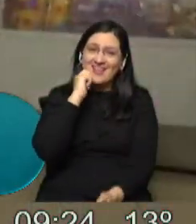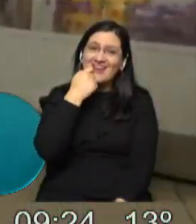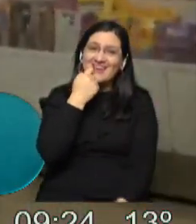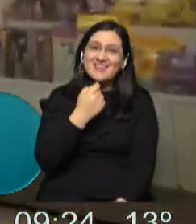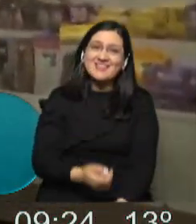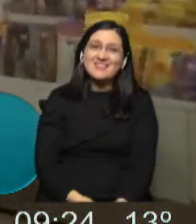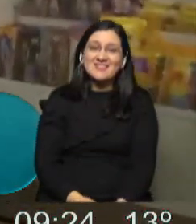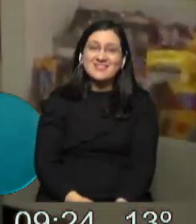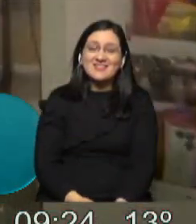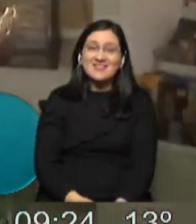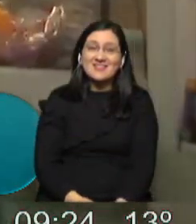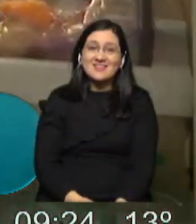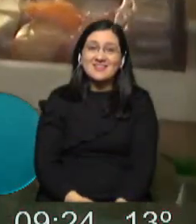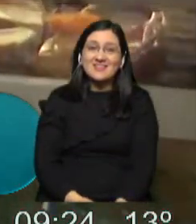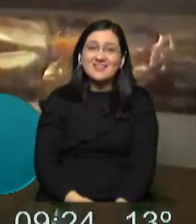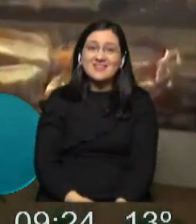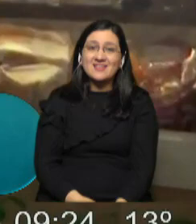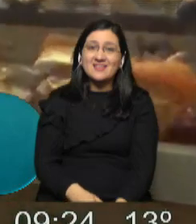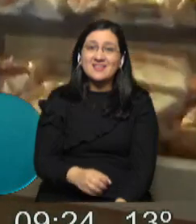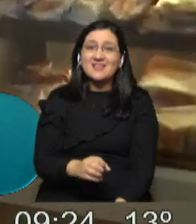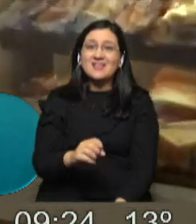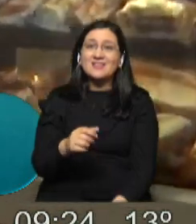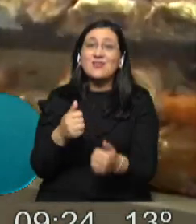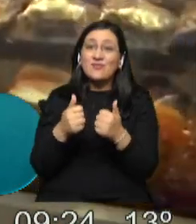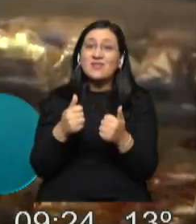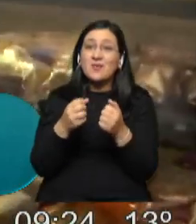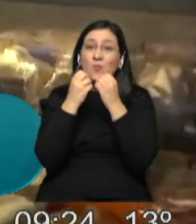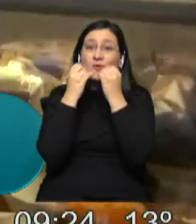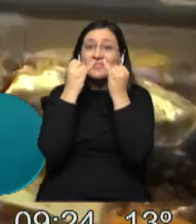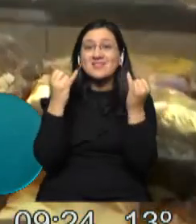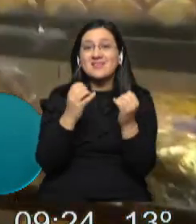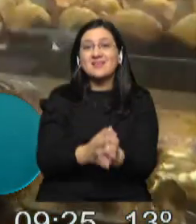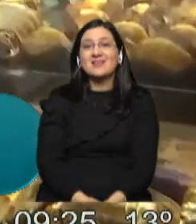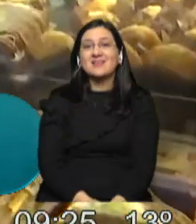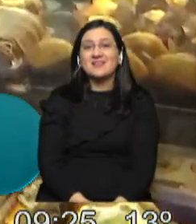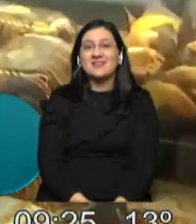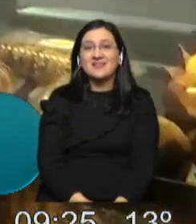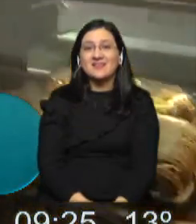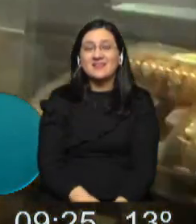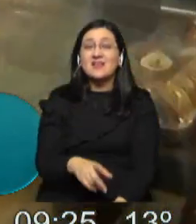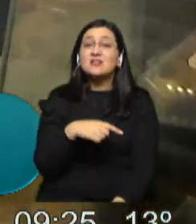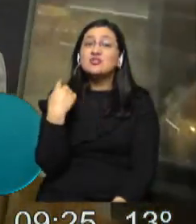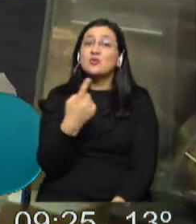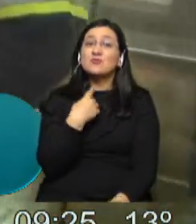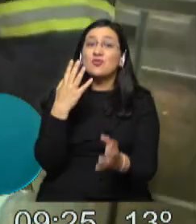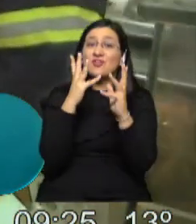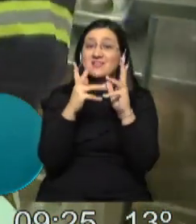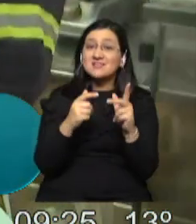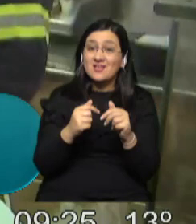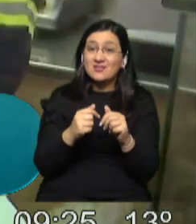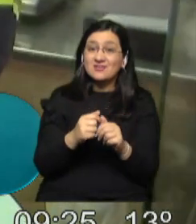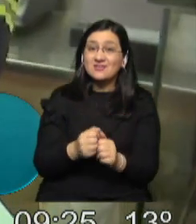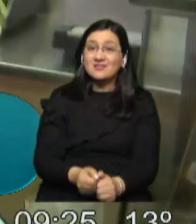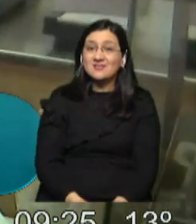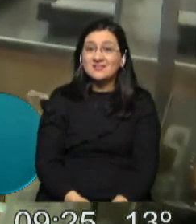lindo. ¿Cómo le hace? ¿Cómo le va, vecina? ¿Todo bien? Buen día. Buenos días. ¿Somos organizados los uruguayos y las